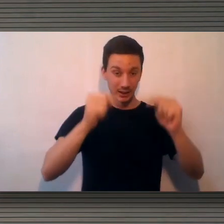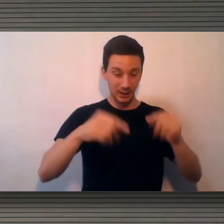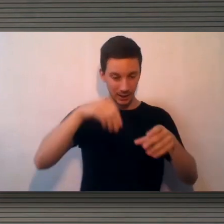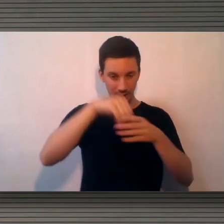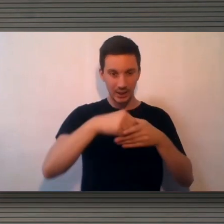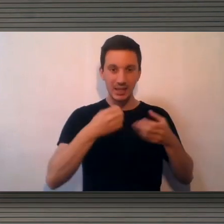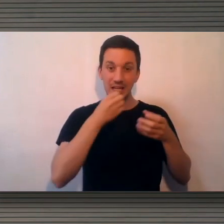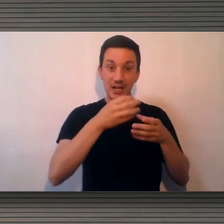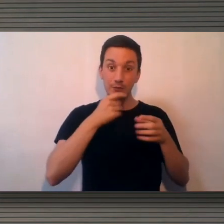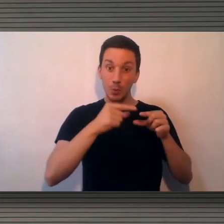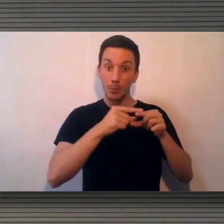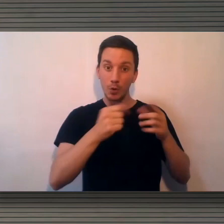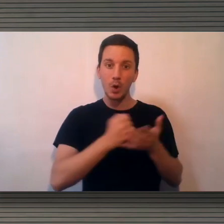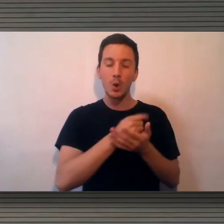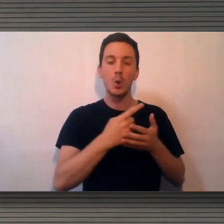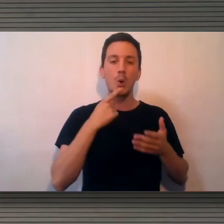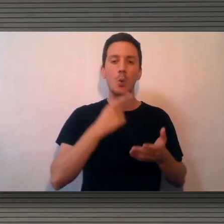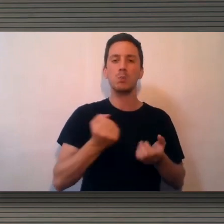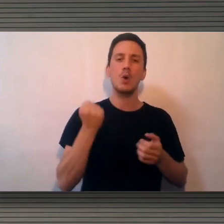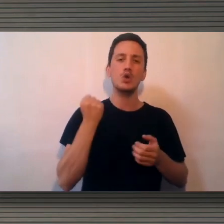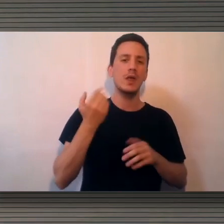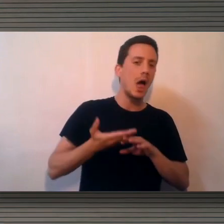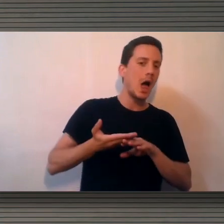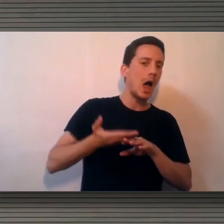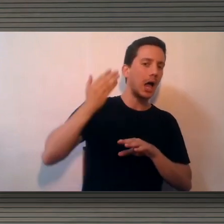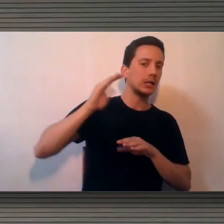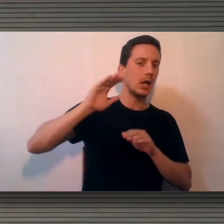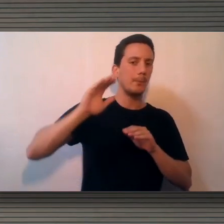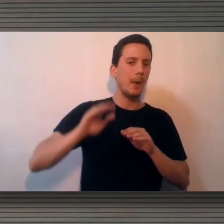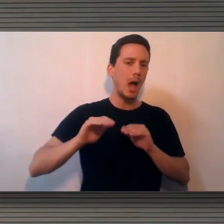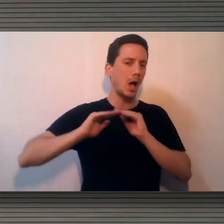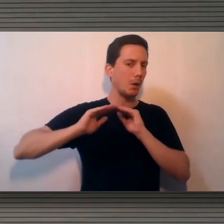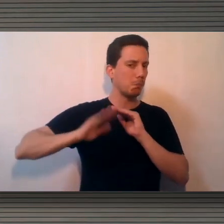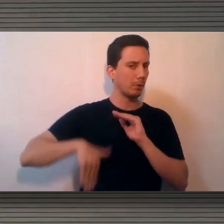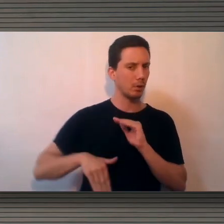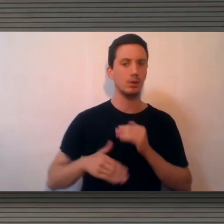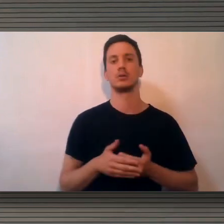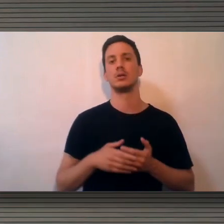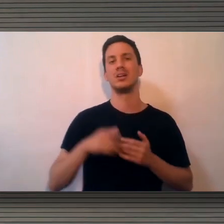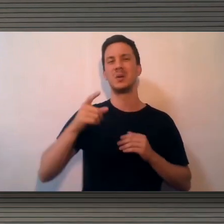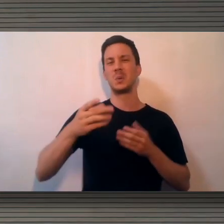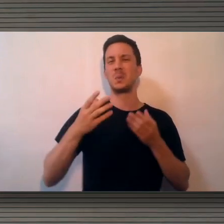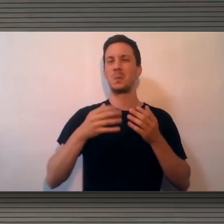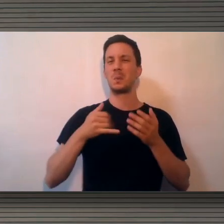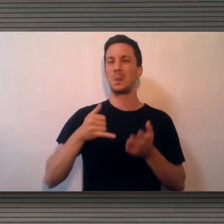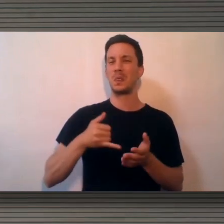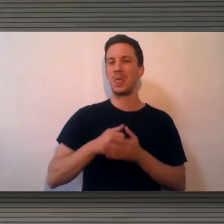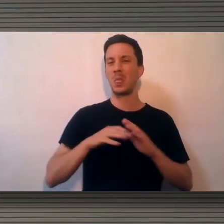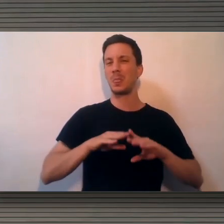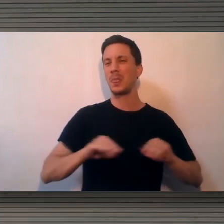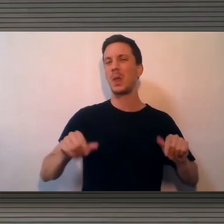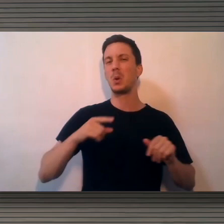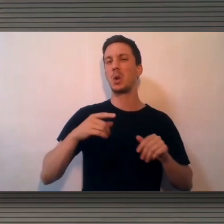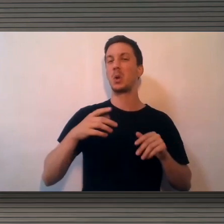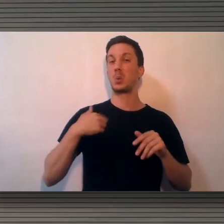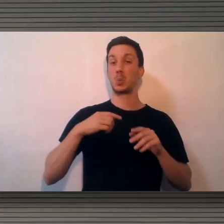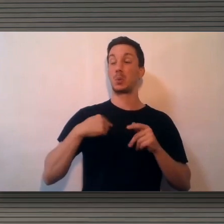si es potencia alta, baja, muy baja. Las muy bajas casi ni las usamos porque no